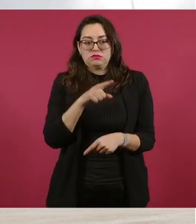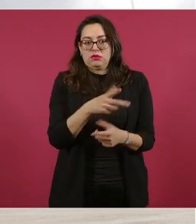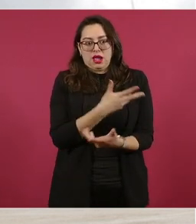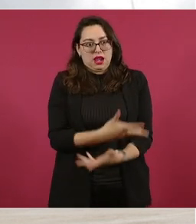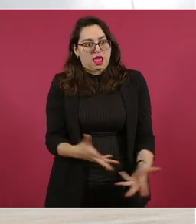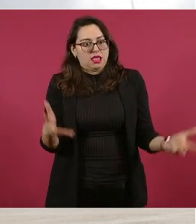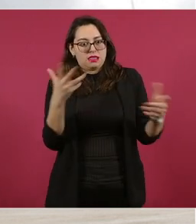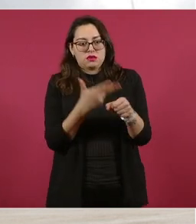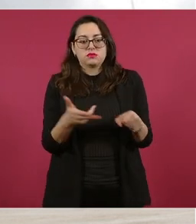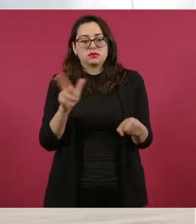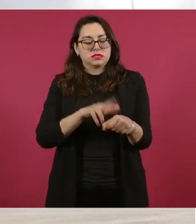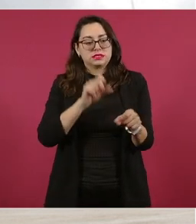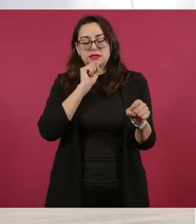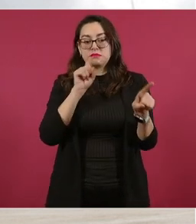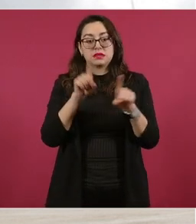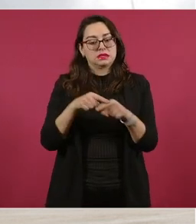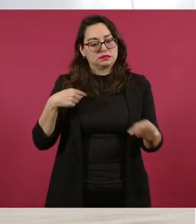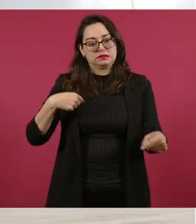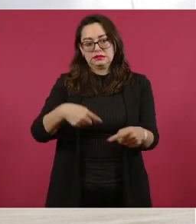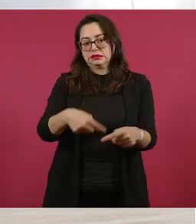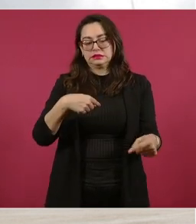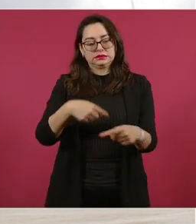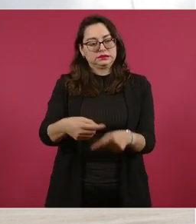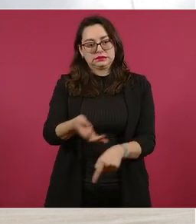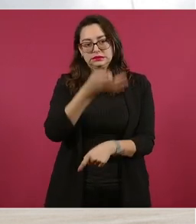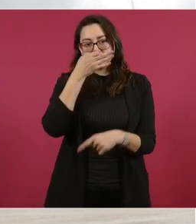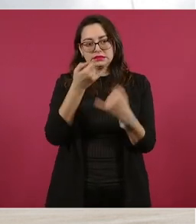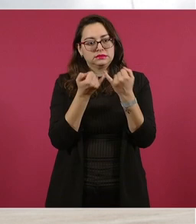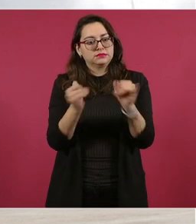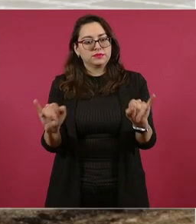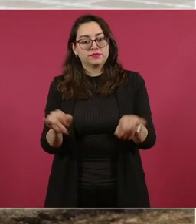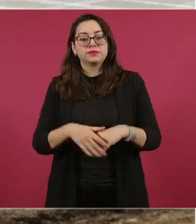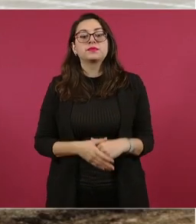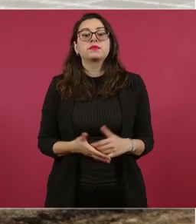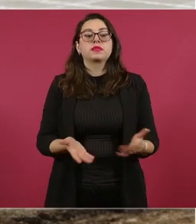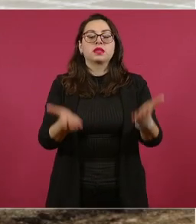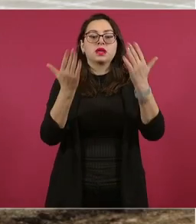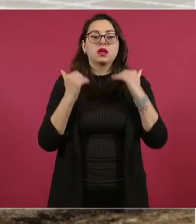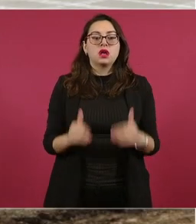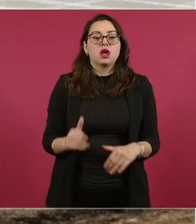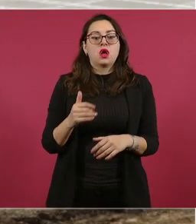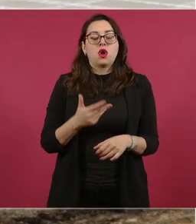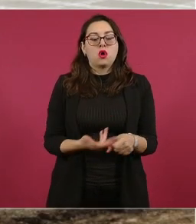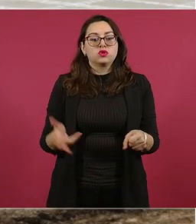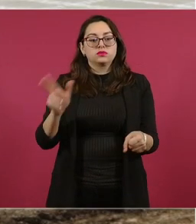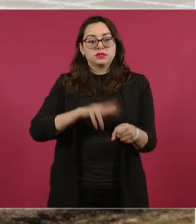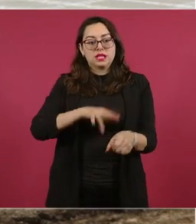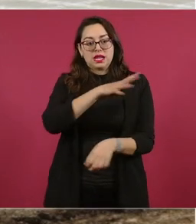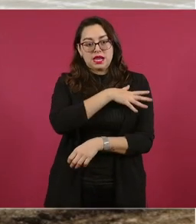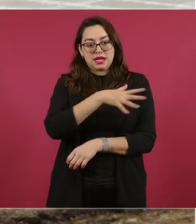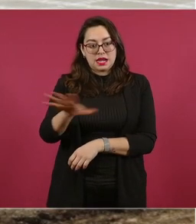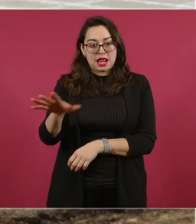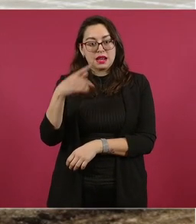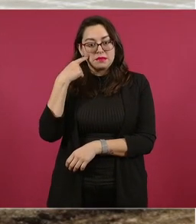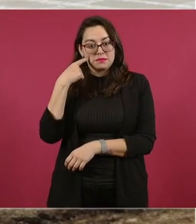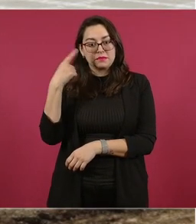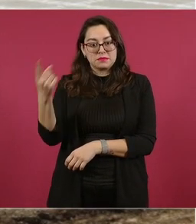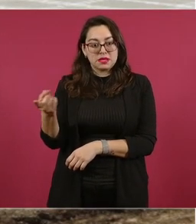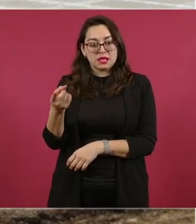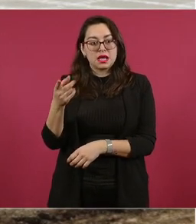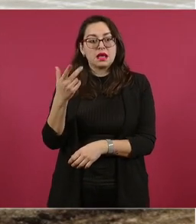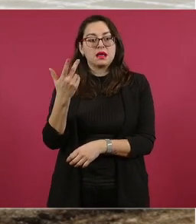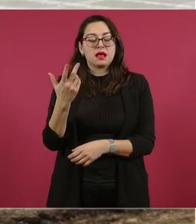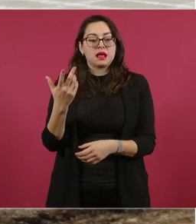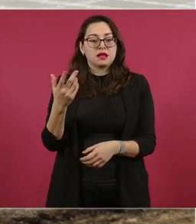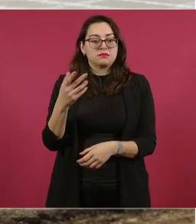a andar antes del 21 de marzo. En la siguiente está el Hospital General de Tuxtepec, de 90 camas, 25